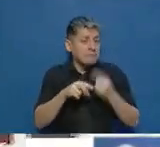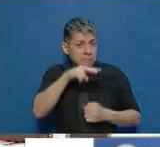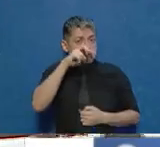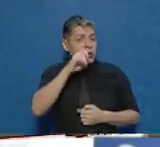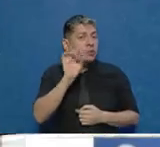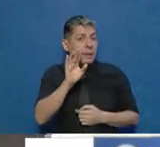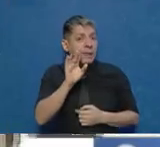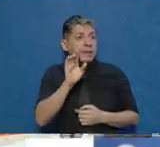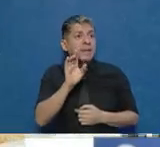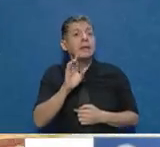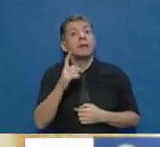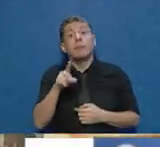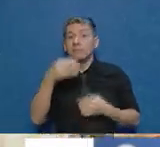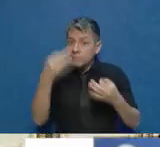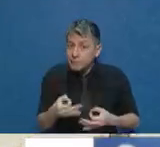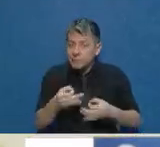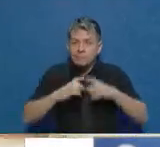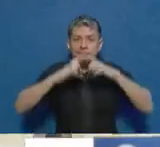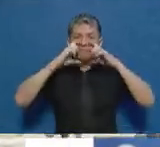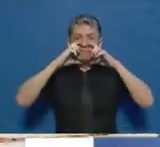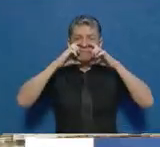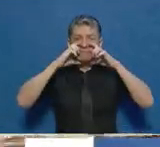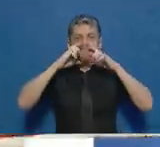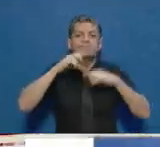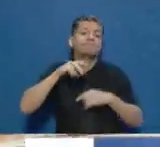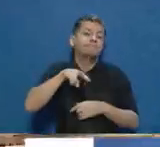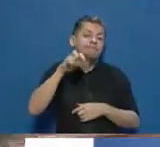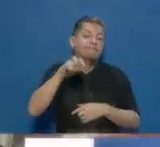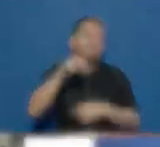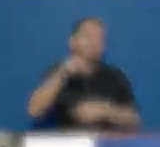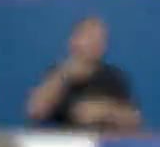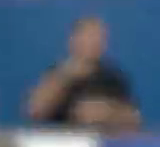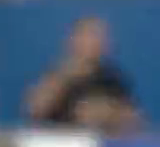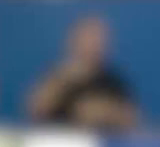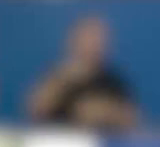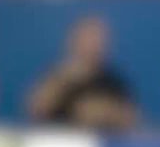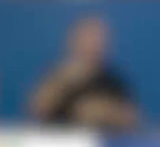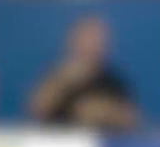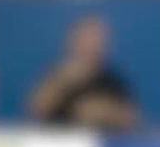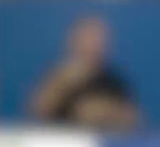tápese bien la nariz y respire por donde usted quiera, por la nariz o por la boca, pero con el tapaboca puesto.